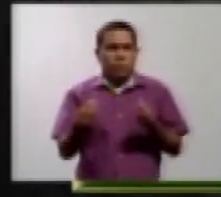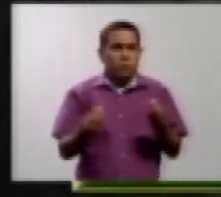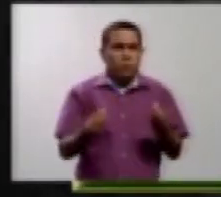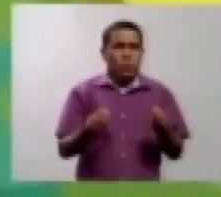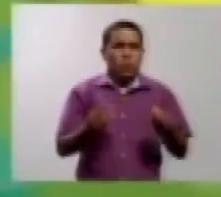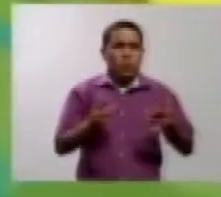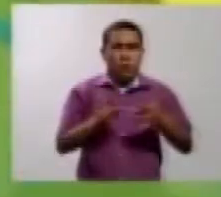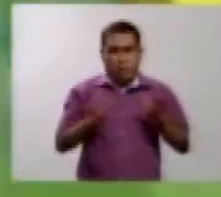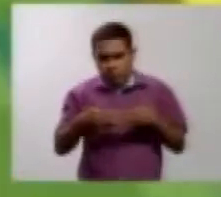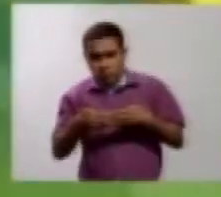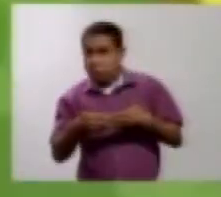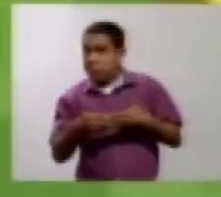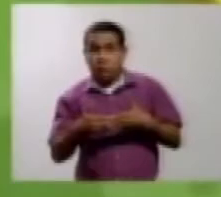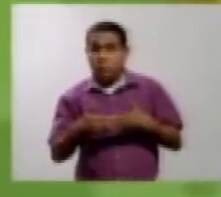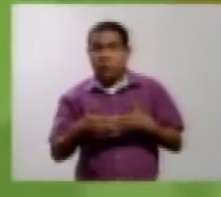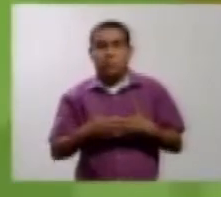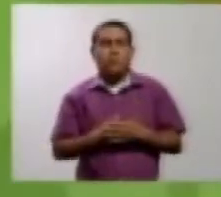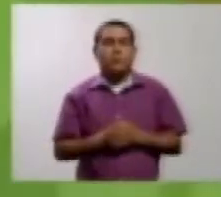colectividades cerradas.